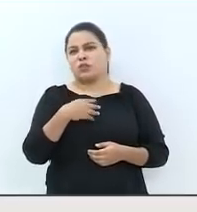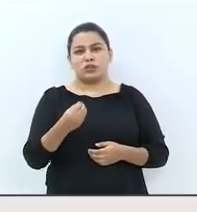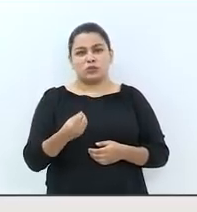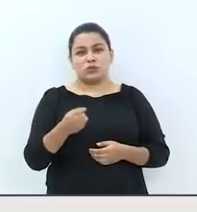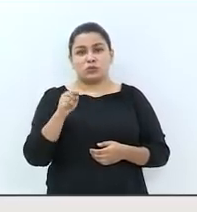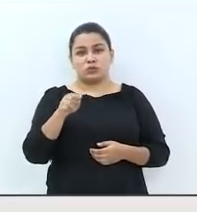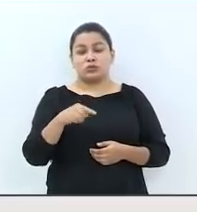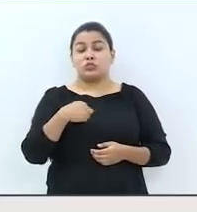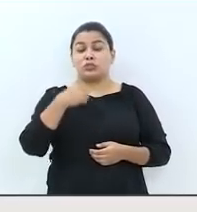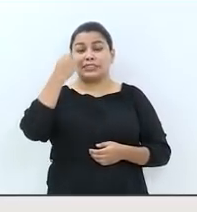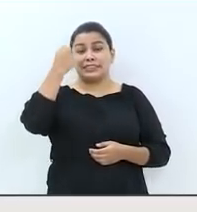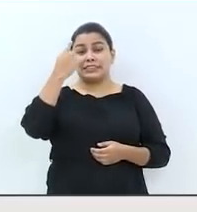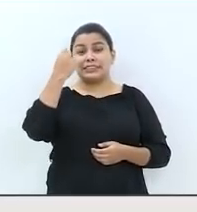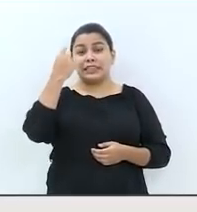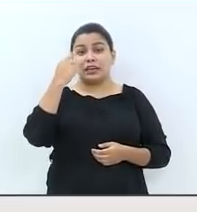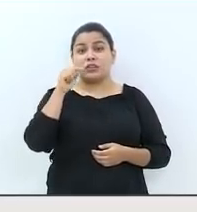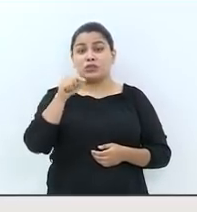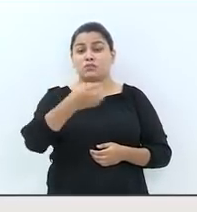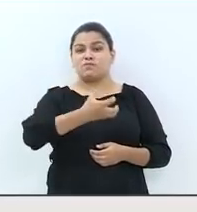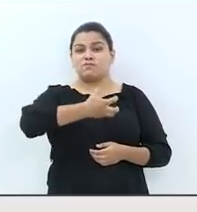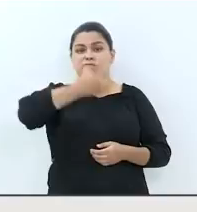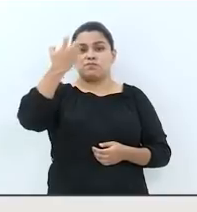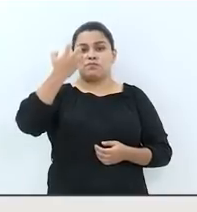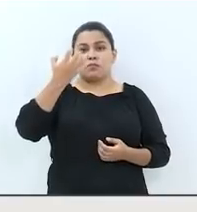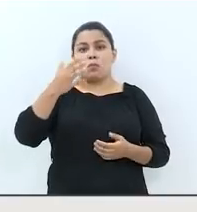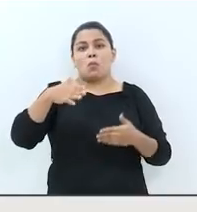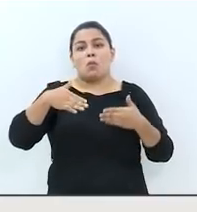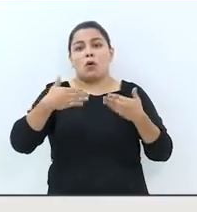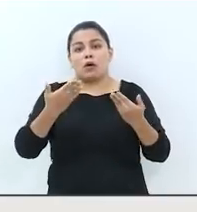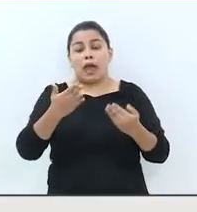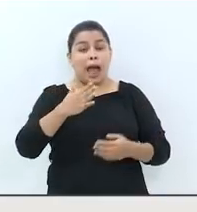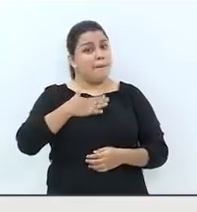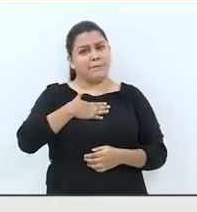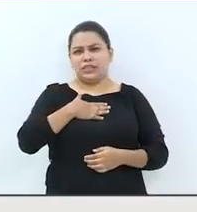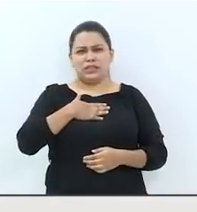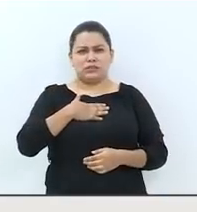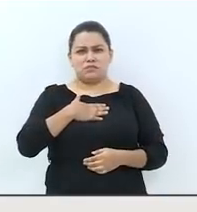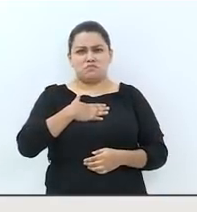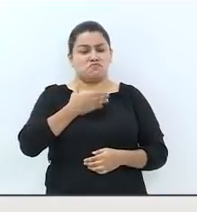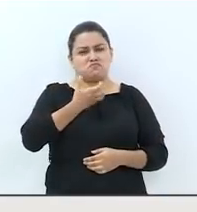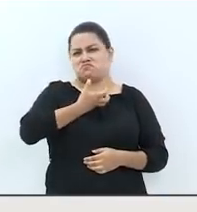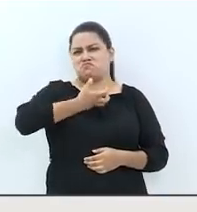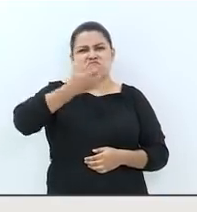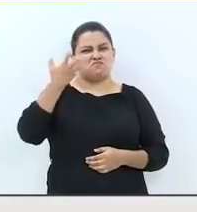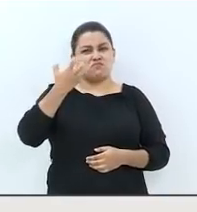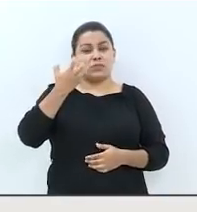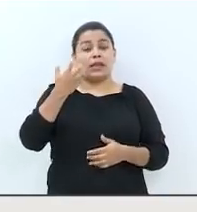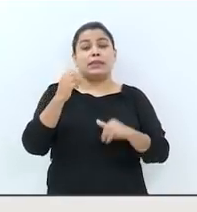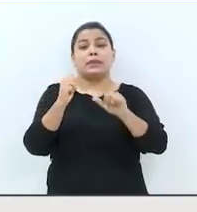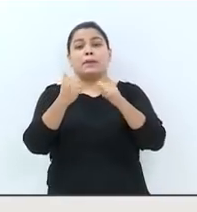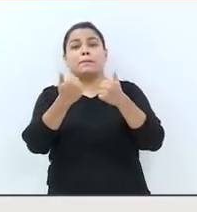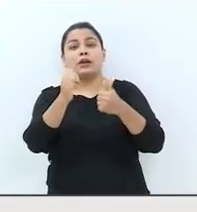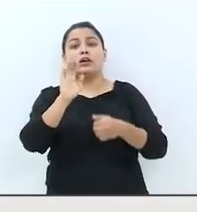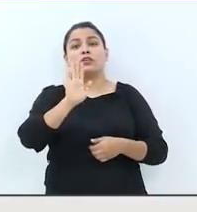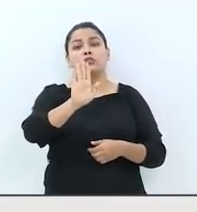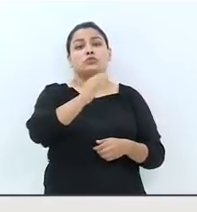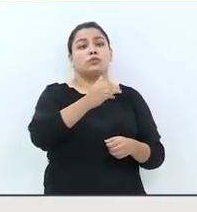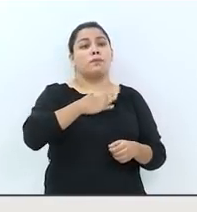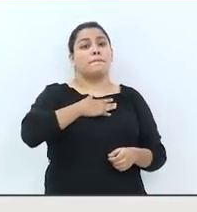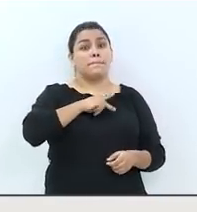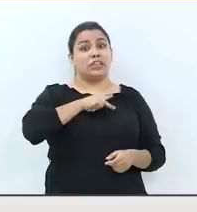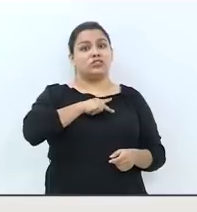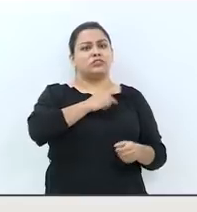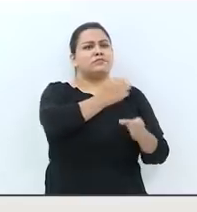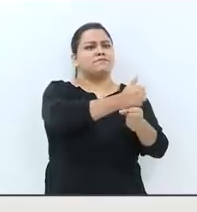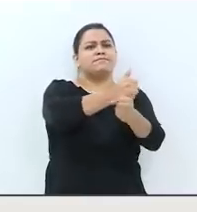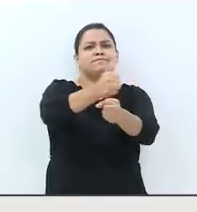te comprendo que a ti eso te enoja, porque de repente si a mí eso no me enoja, eso tiene que ver con personalidades. Pero no todos reaccionamos